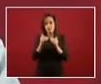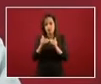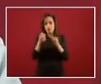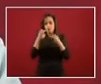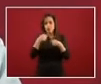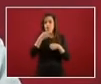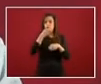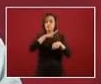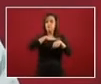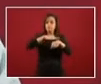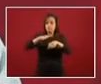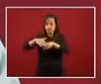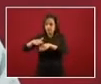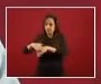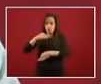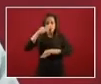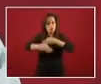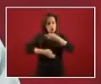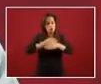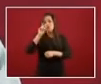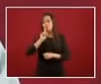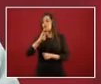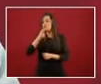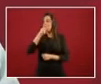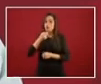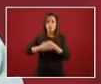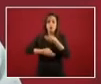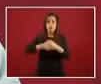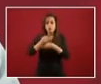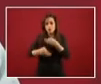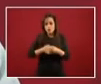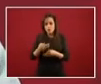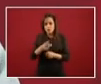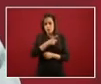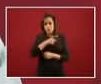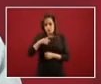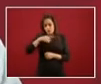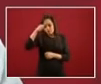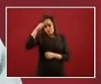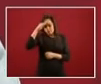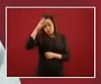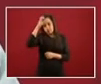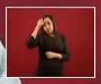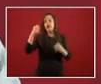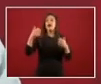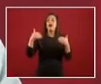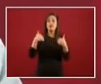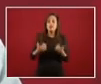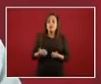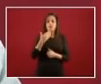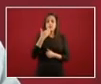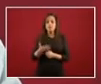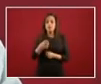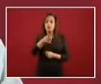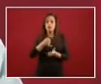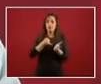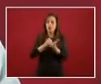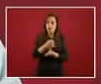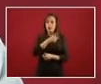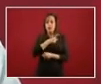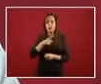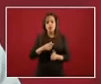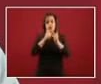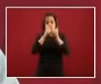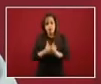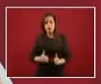todas y todos. Es la mejor vía que voluntariamente, conscientemente decidamos quedarnos en casa, todas y